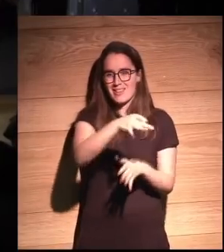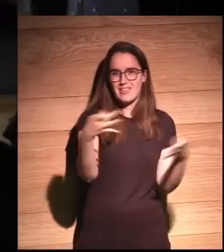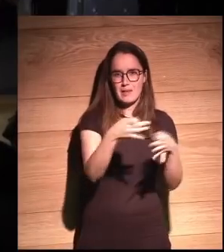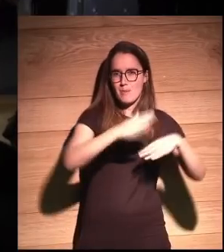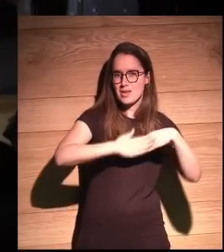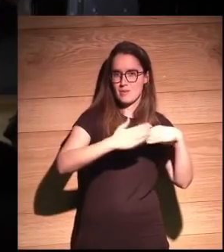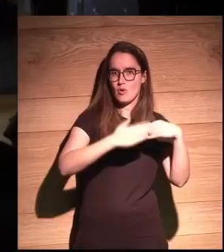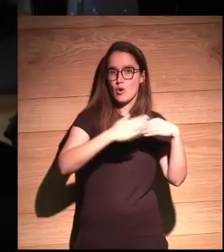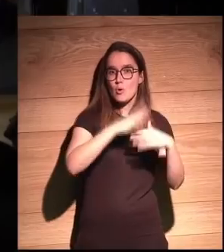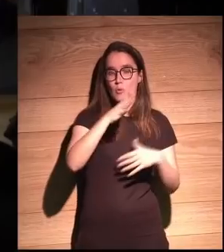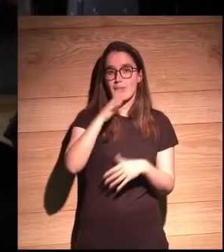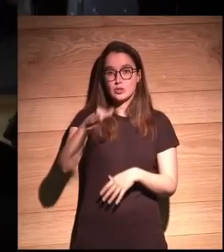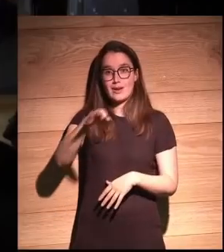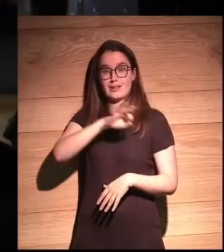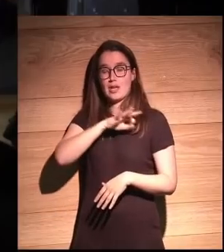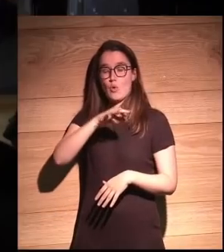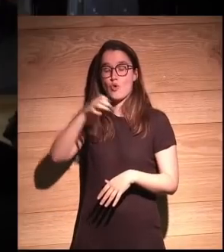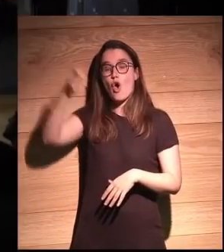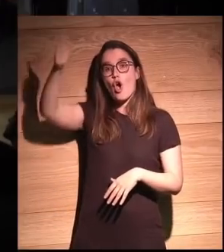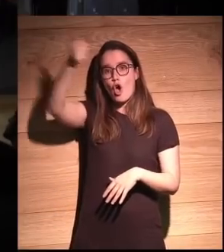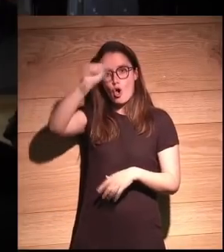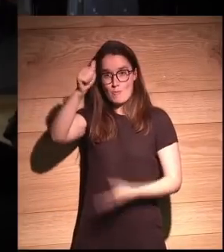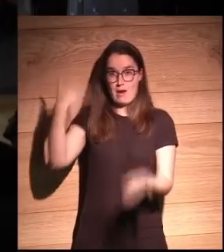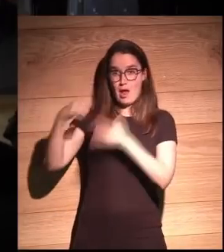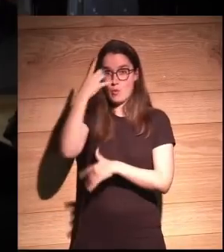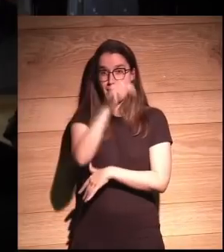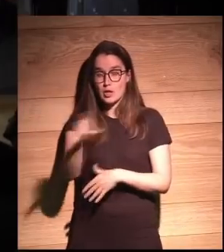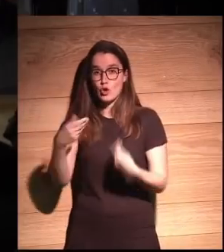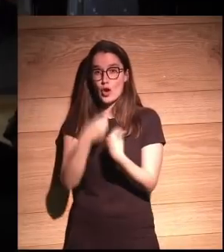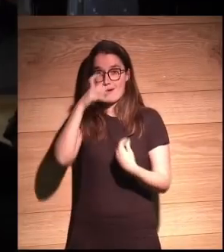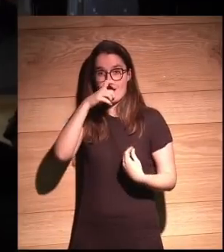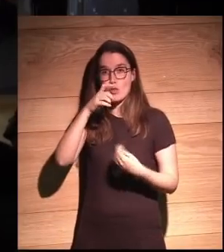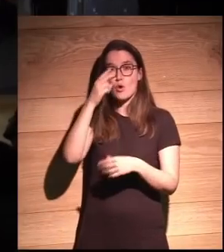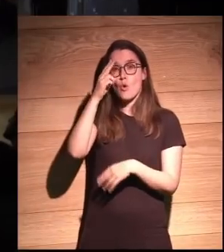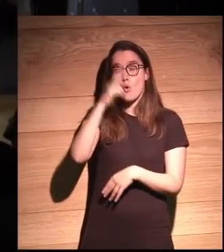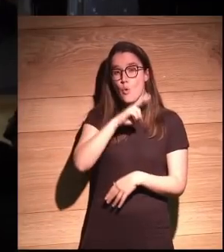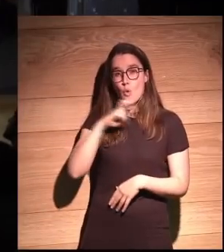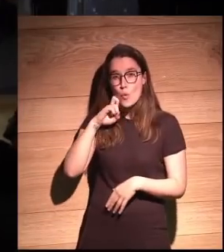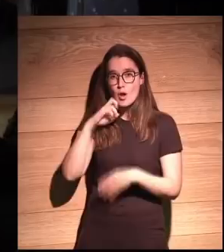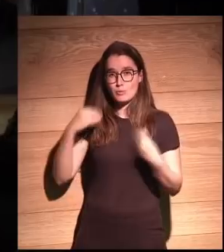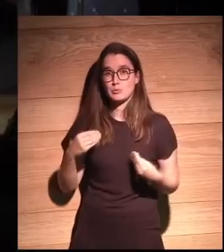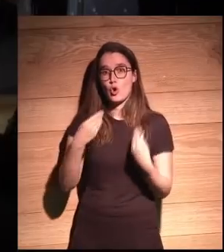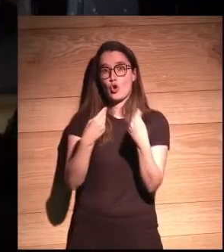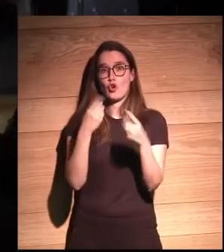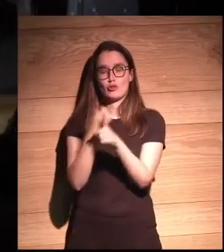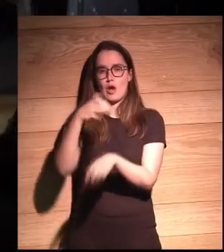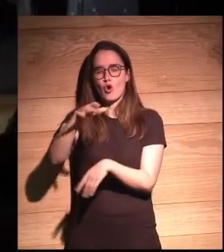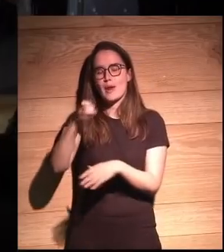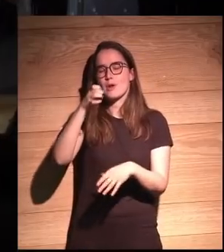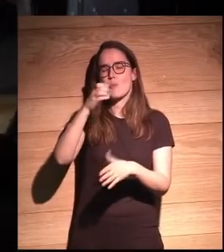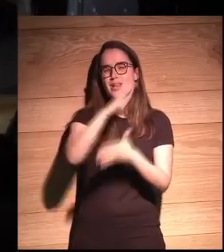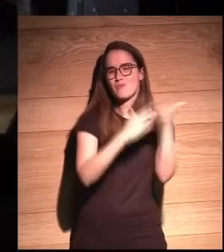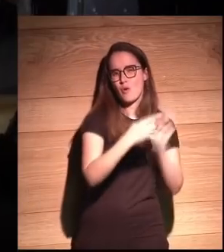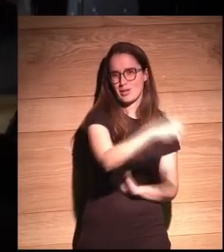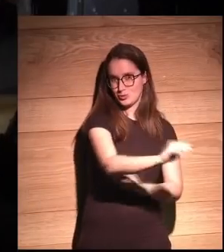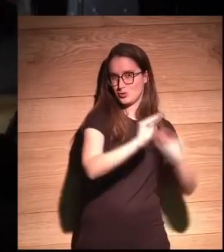Marcial, de ahí viene lo de eras un hombre a una nariz pegado. Ahí juega con el... lo de los judíos y la nariz contra Góngora, pero él tiene en la cabeza el poema de Entonces Marcial.